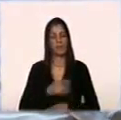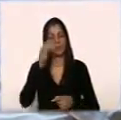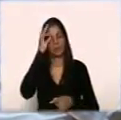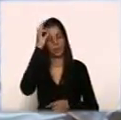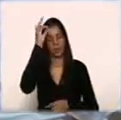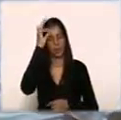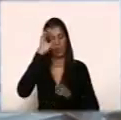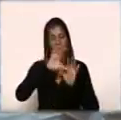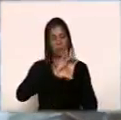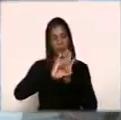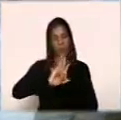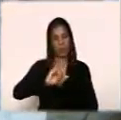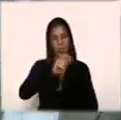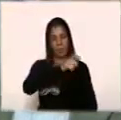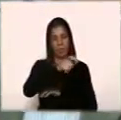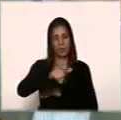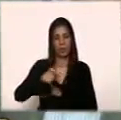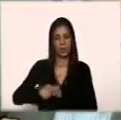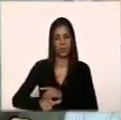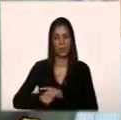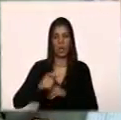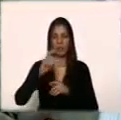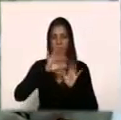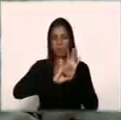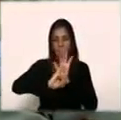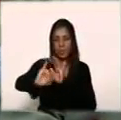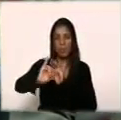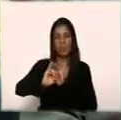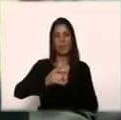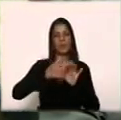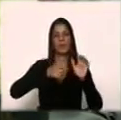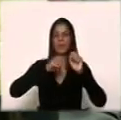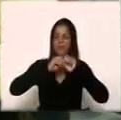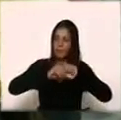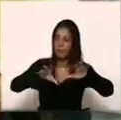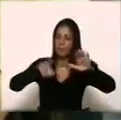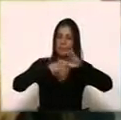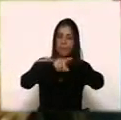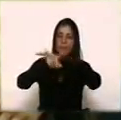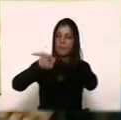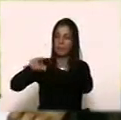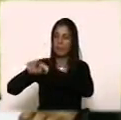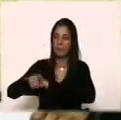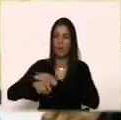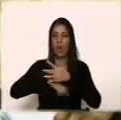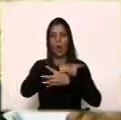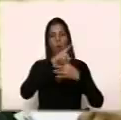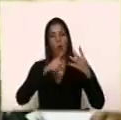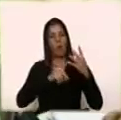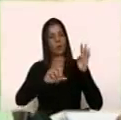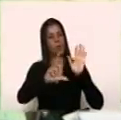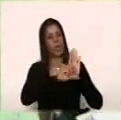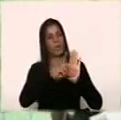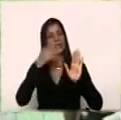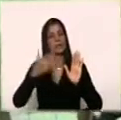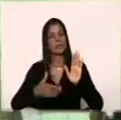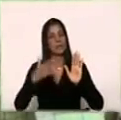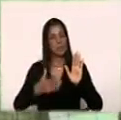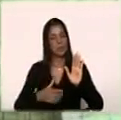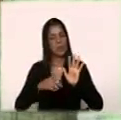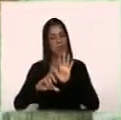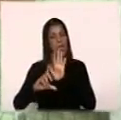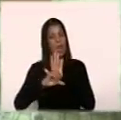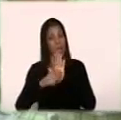calle, que los constituyentes vayamos desplegando por todo el país, esa es la tarea, y vamos a tener cuatro instrumentos legales constituyentes, cuatro leyes